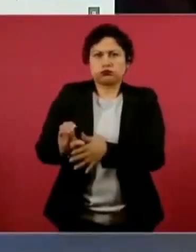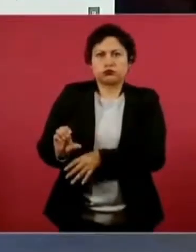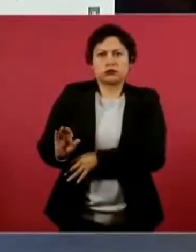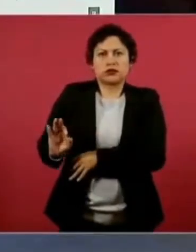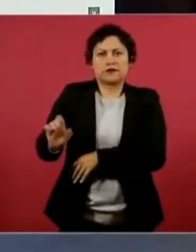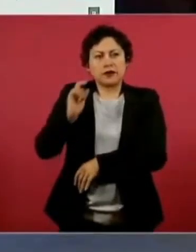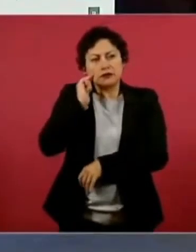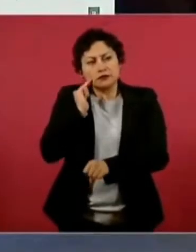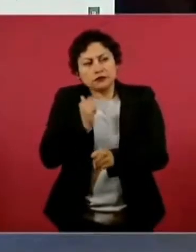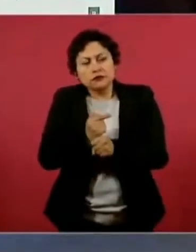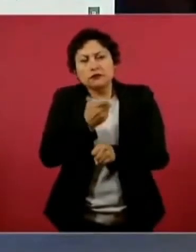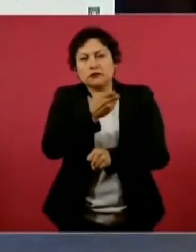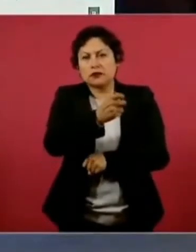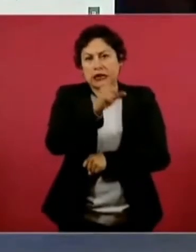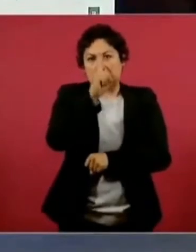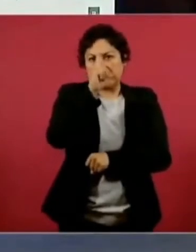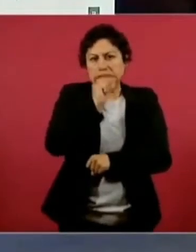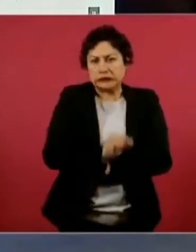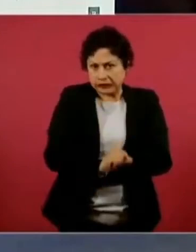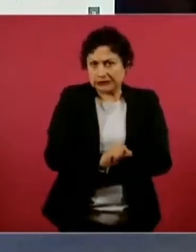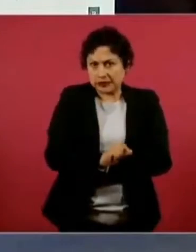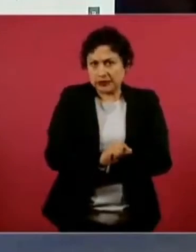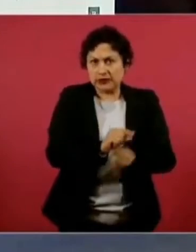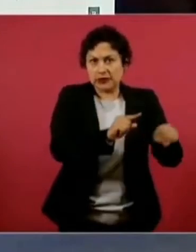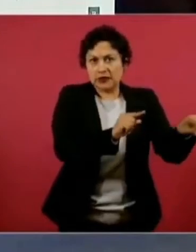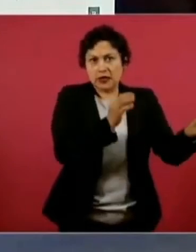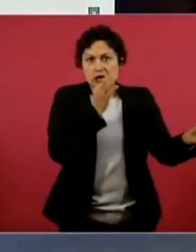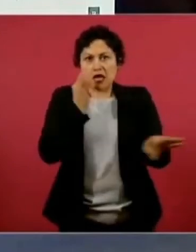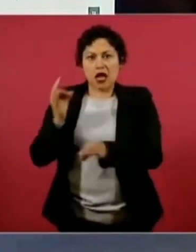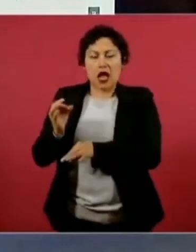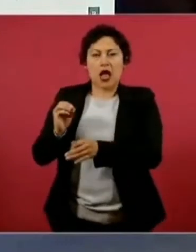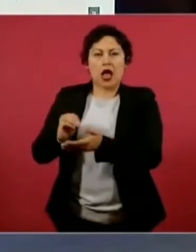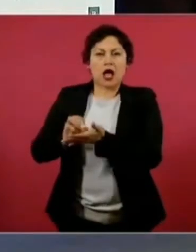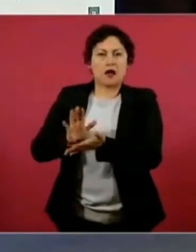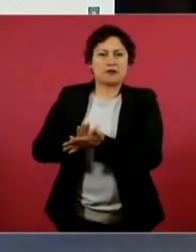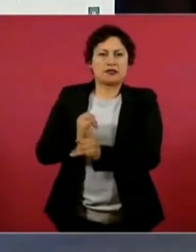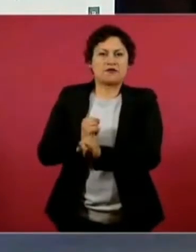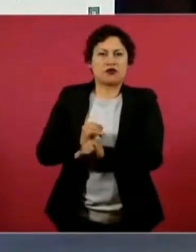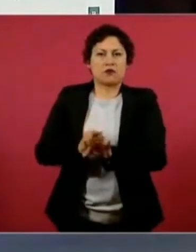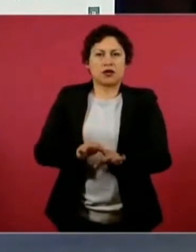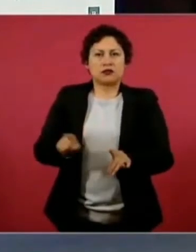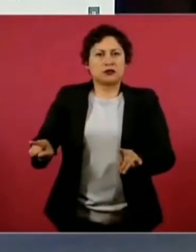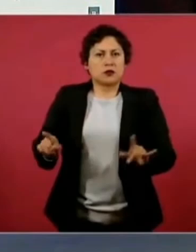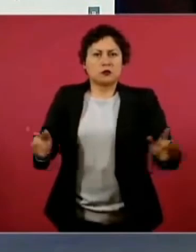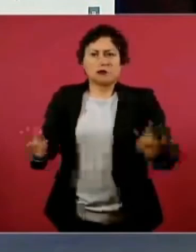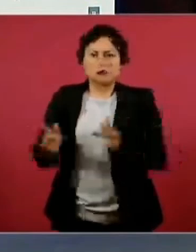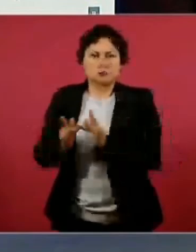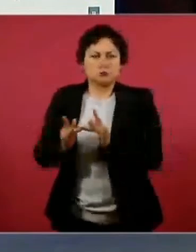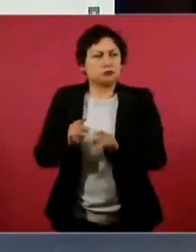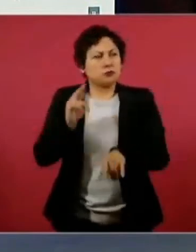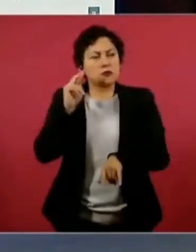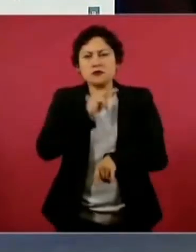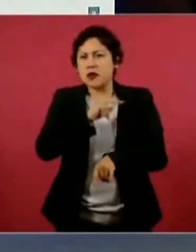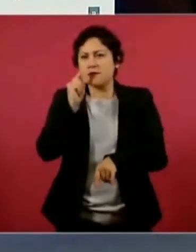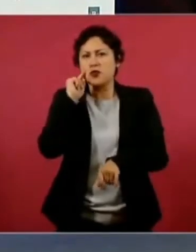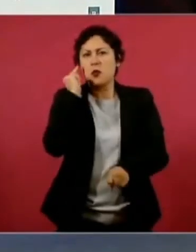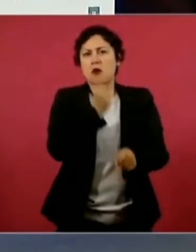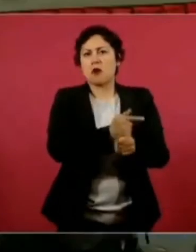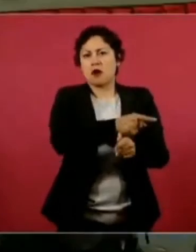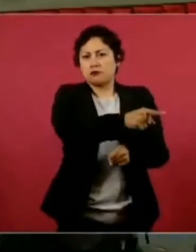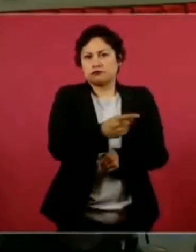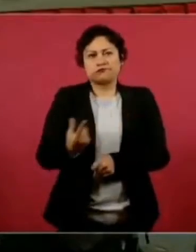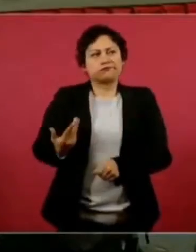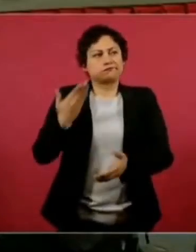que no pasó nada, decirnos exactamente dónde pasó y qué pasó, para que vayamos sin perder el tiempo a ubicarlo y a repararlo.